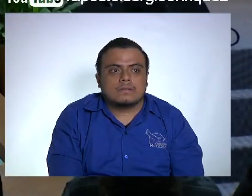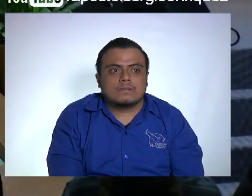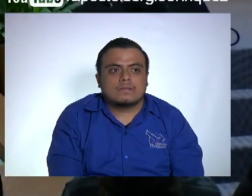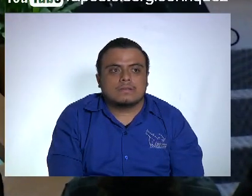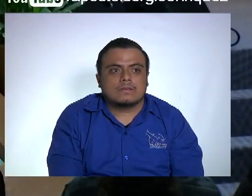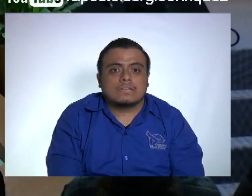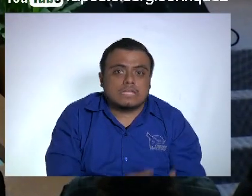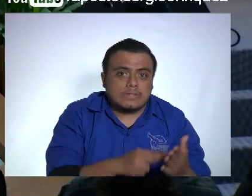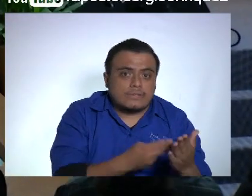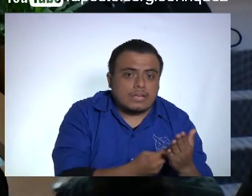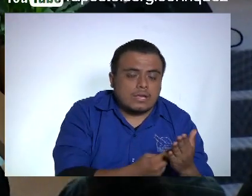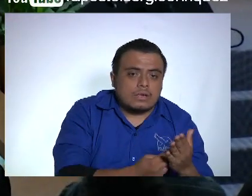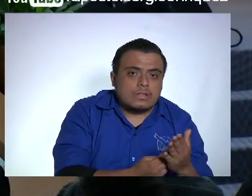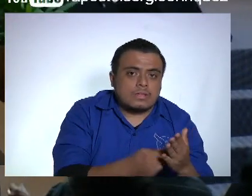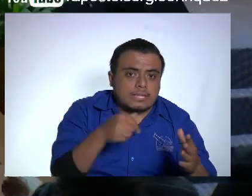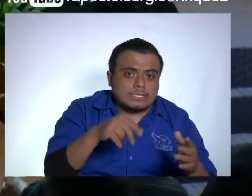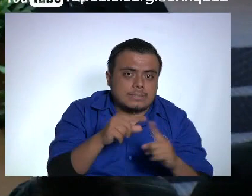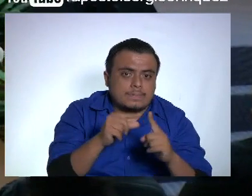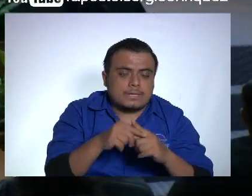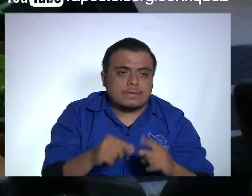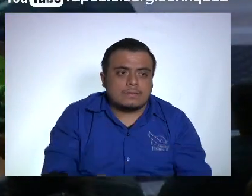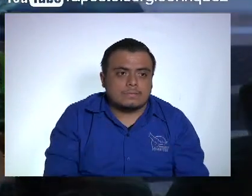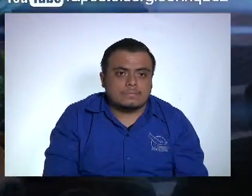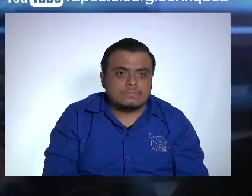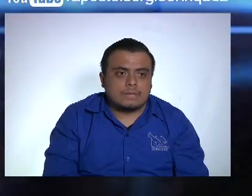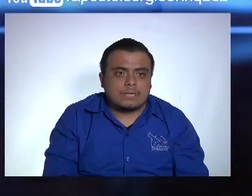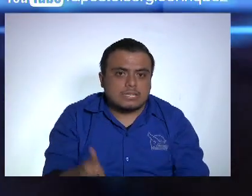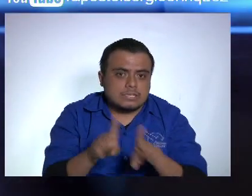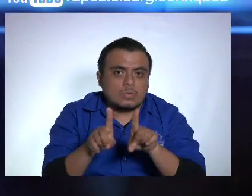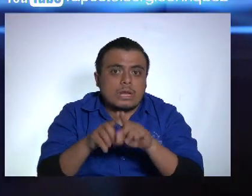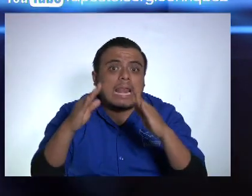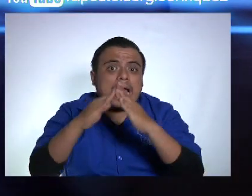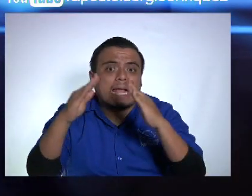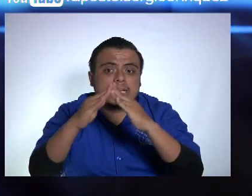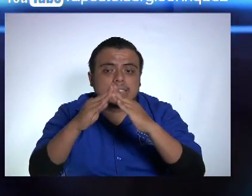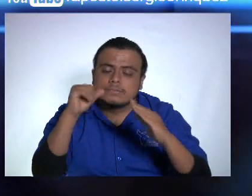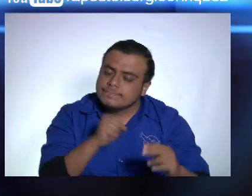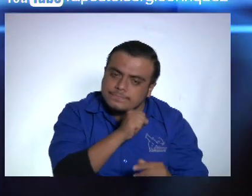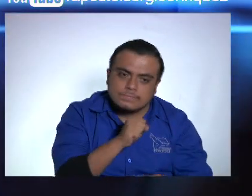Significado de Betania, según el diccionario Hitchcock, es la casa del canto.